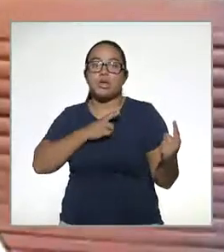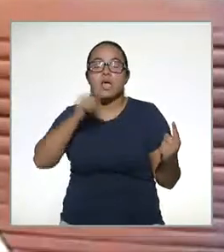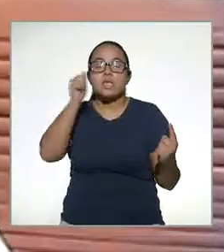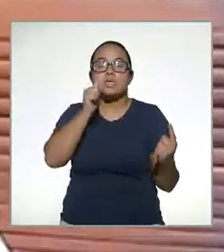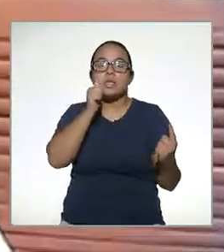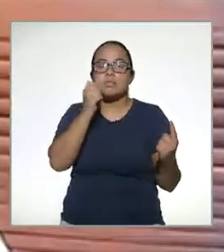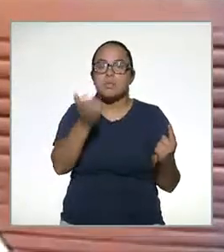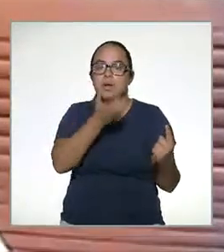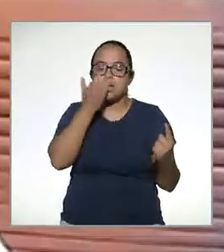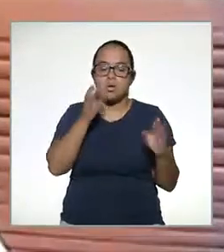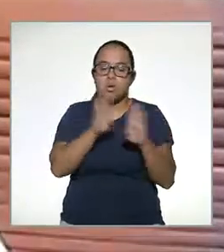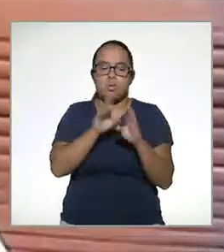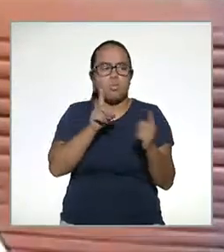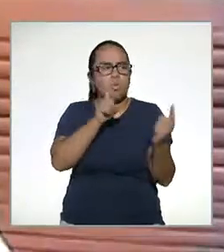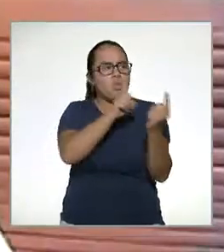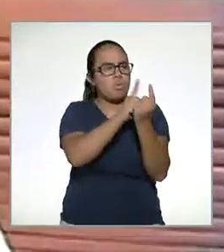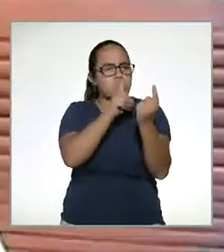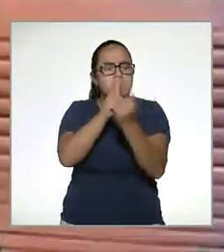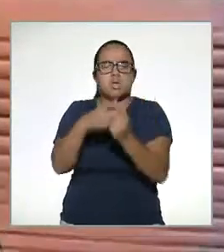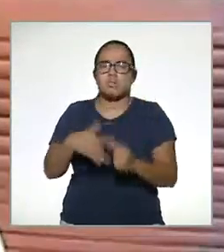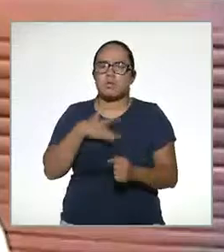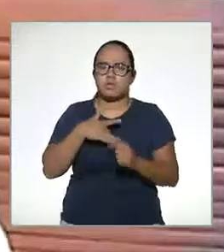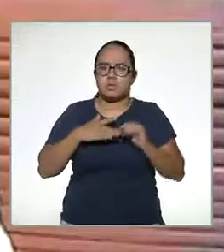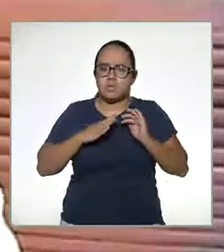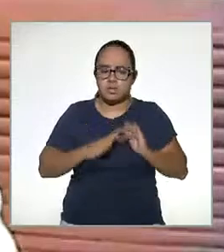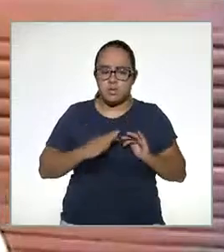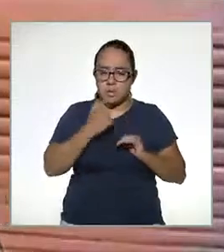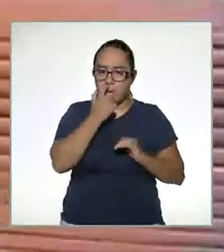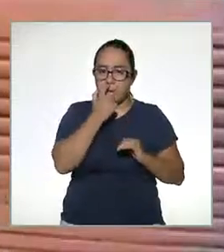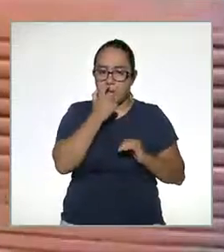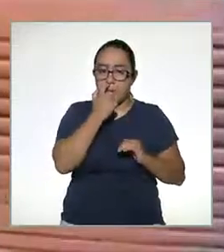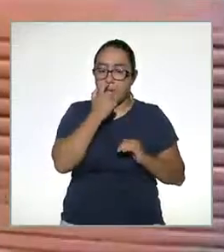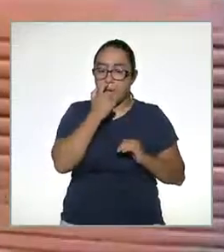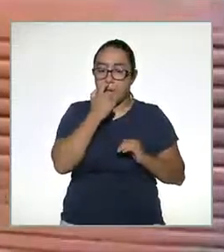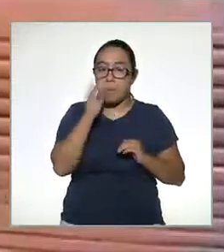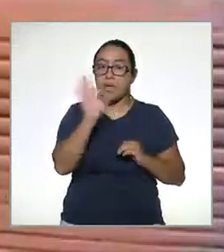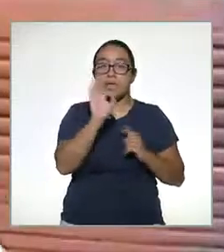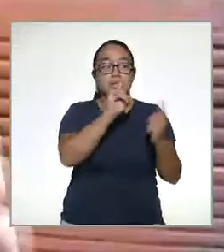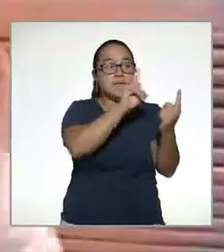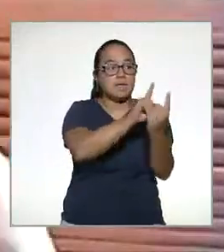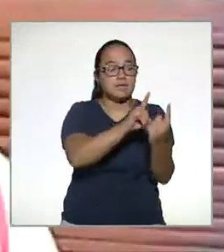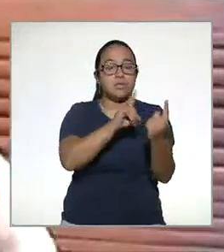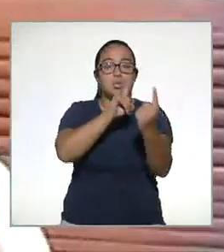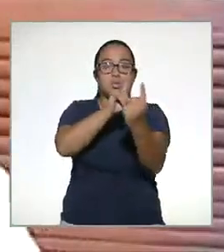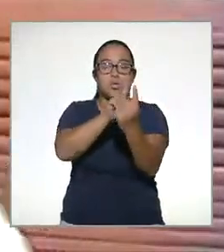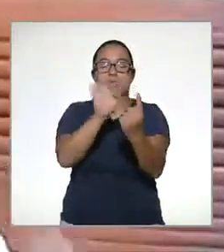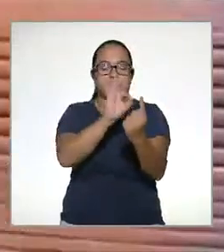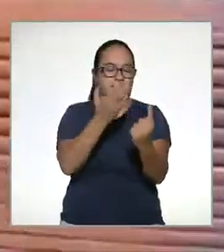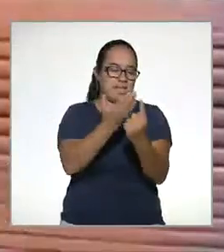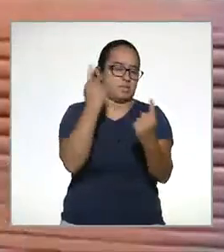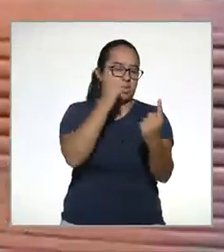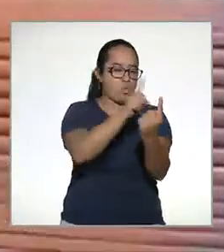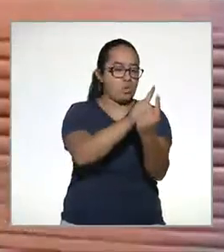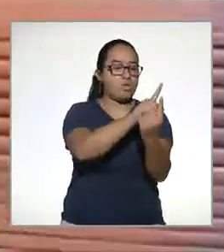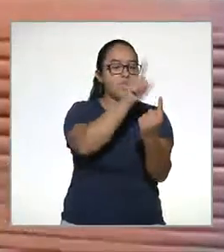situaciones de uno a uno y nos sentimos muy cómodos, pero si de uno en uno vas aumentando uno, es decir, primero uno, luego dos, luego